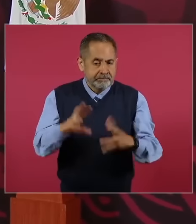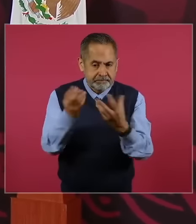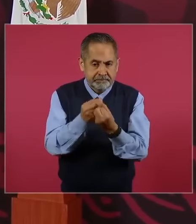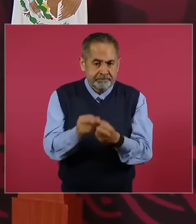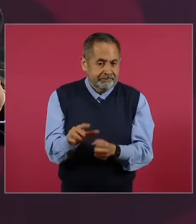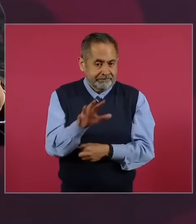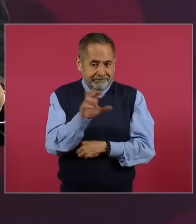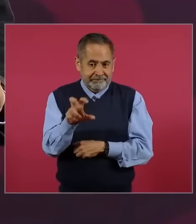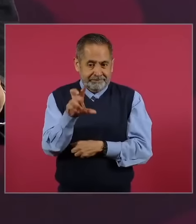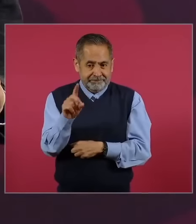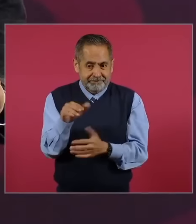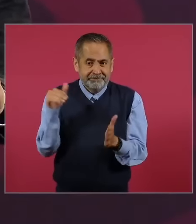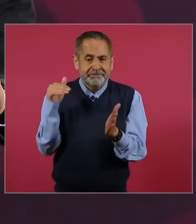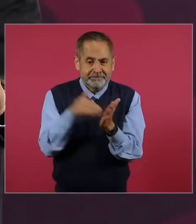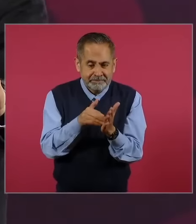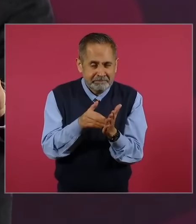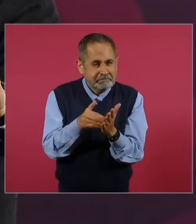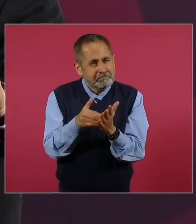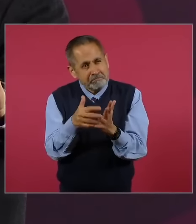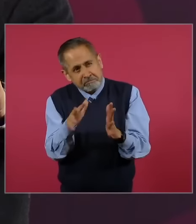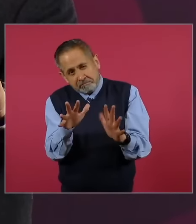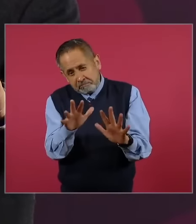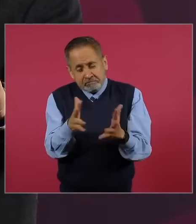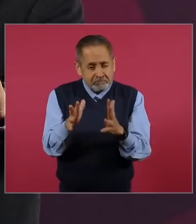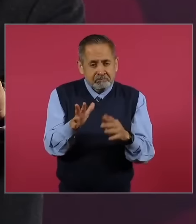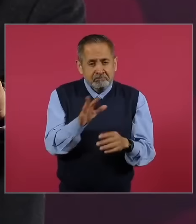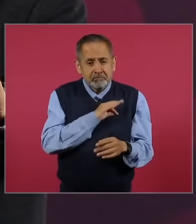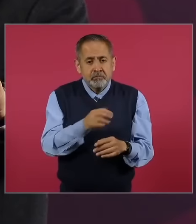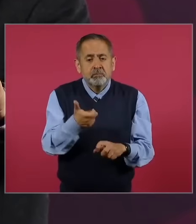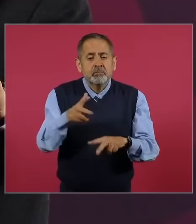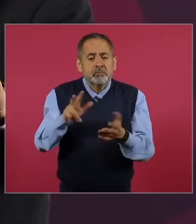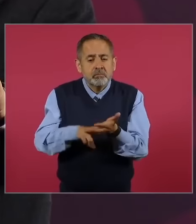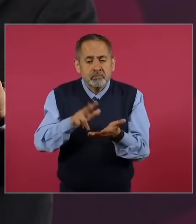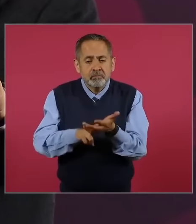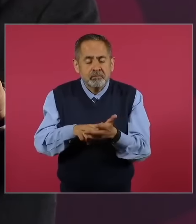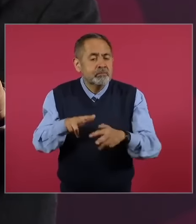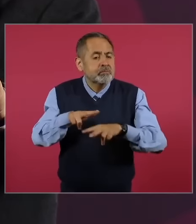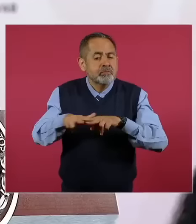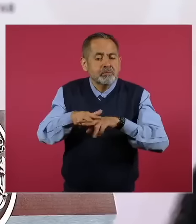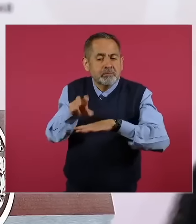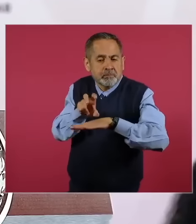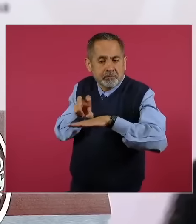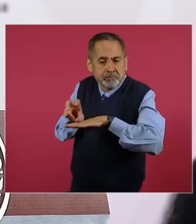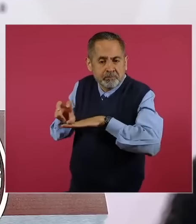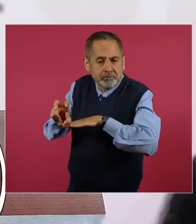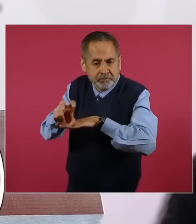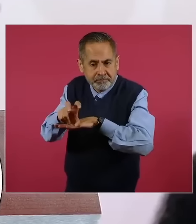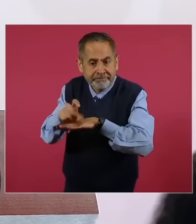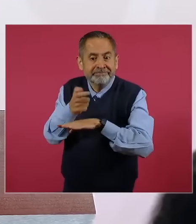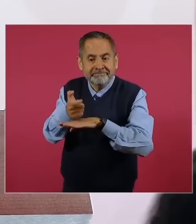equivalente a lo que costó el Tren Maya.